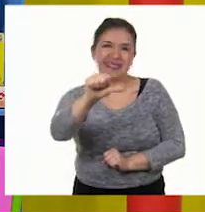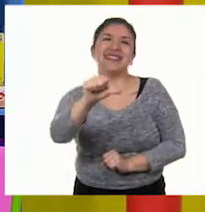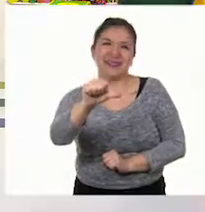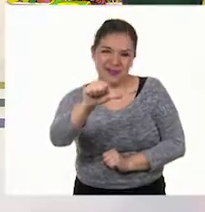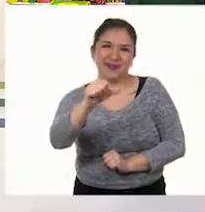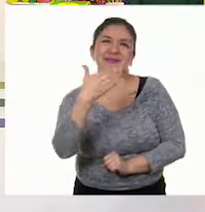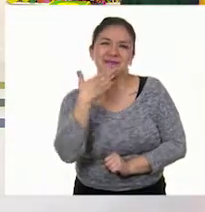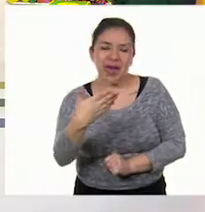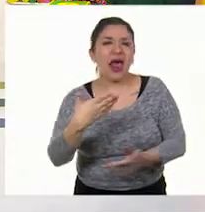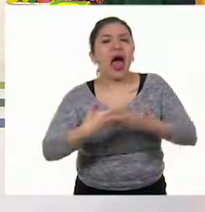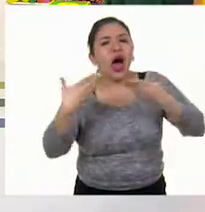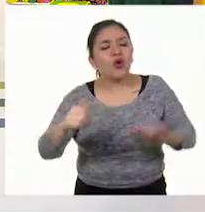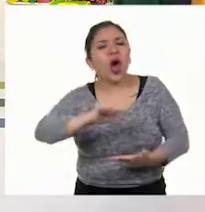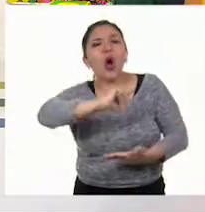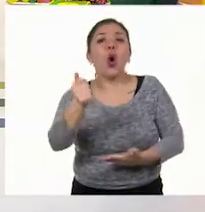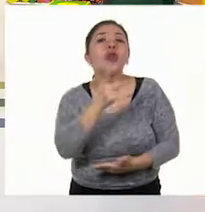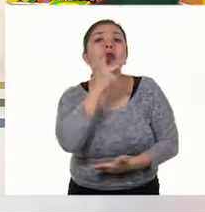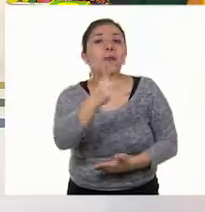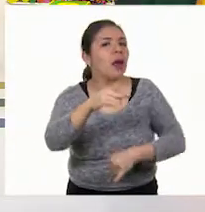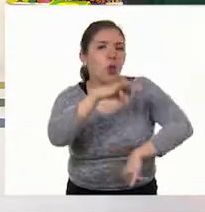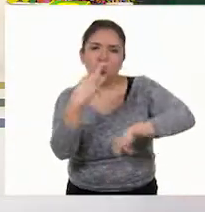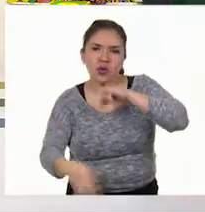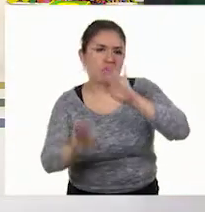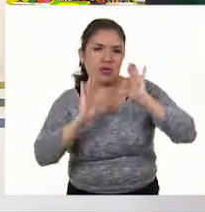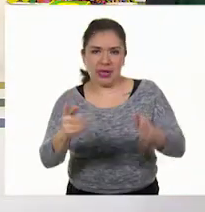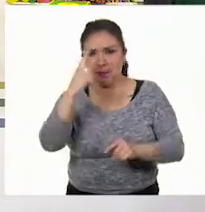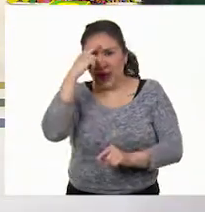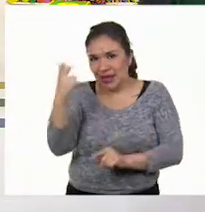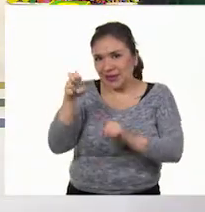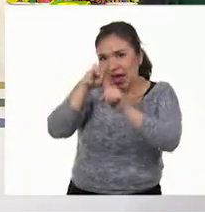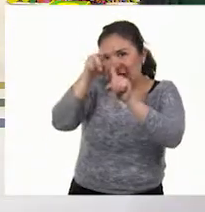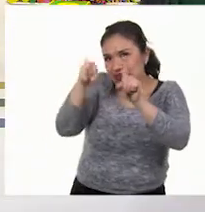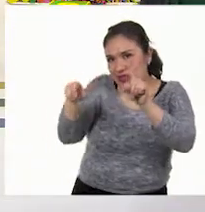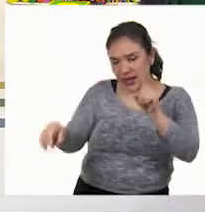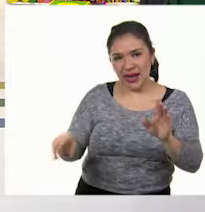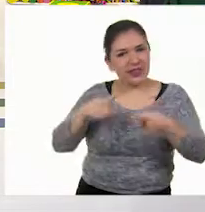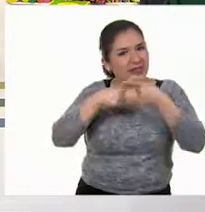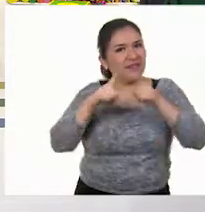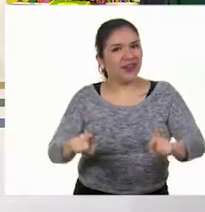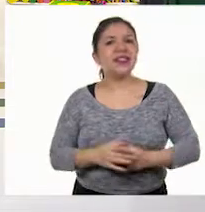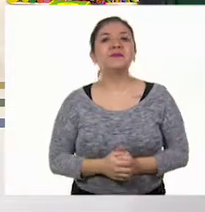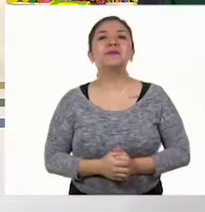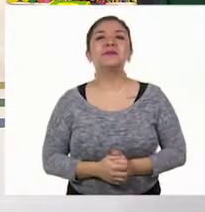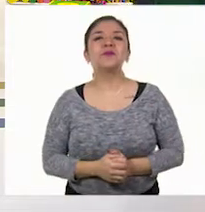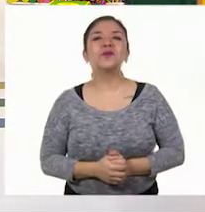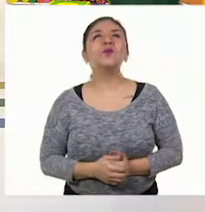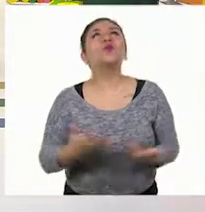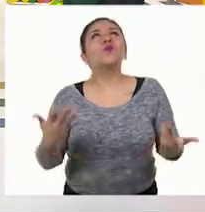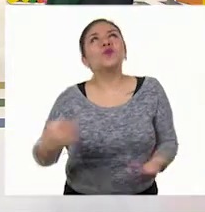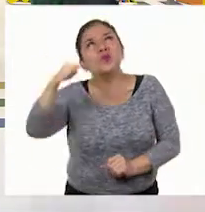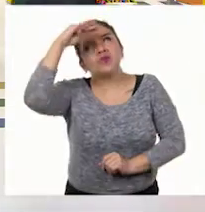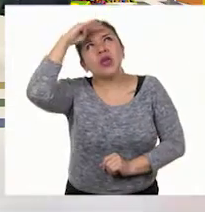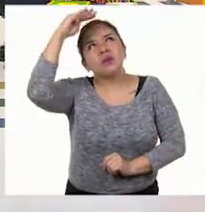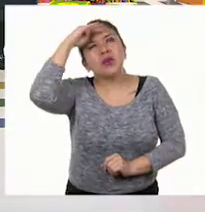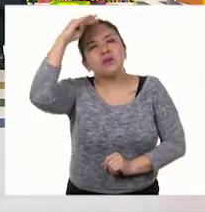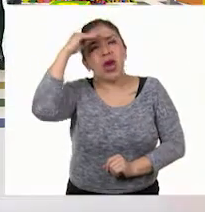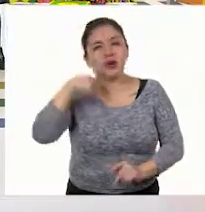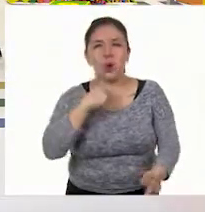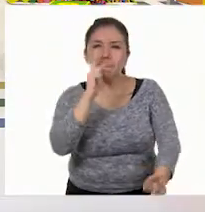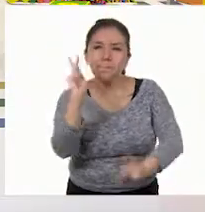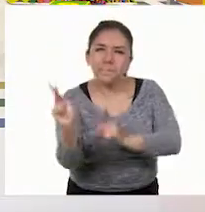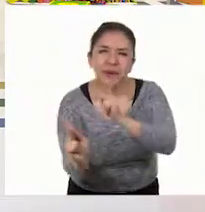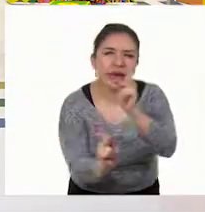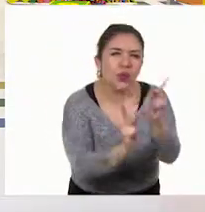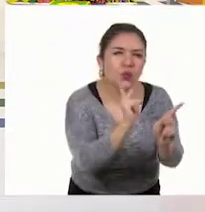A. Otra palabra y con esto terminaríamos nuestra escalera. A ver, vamos a